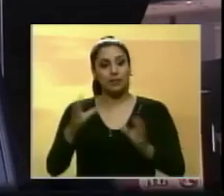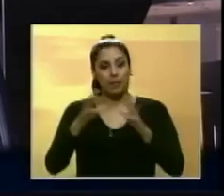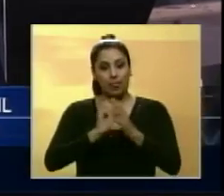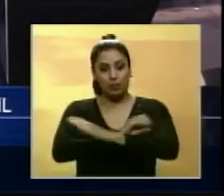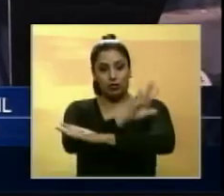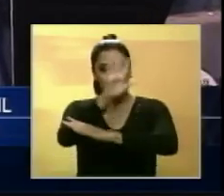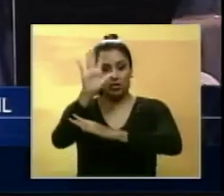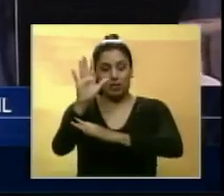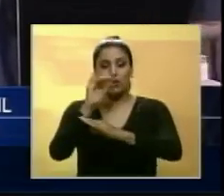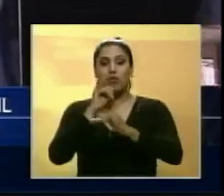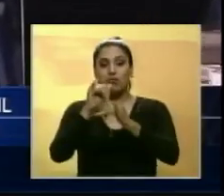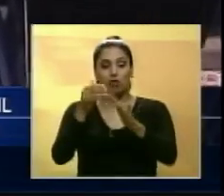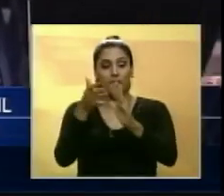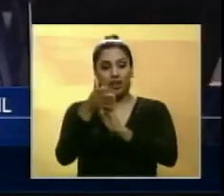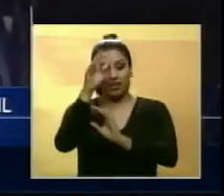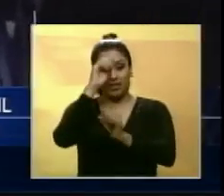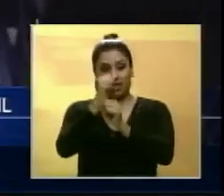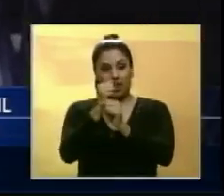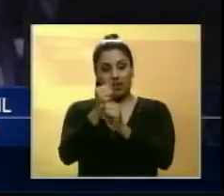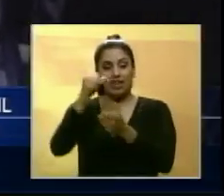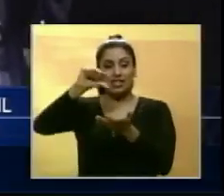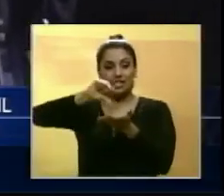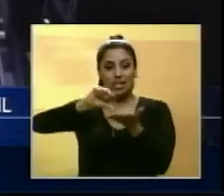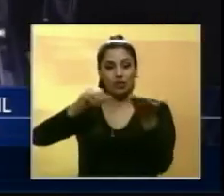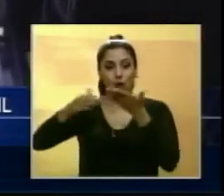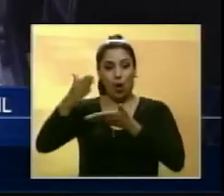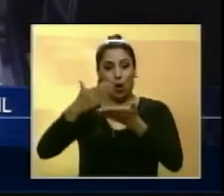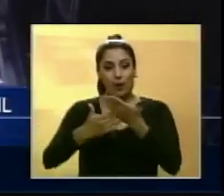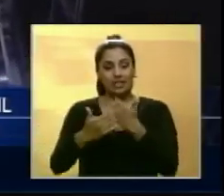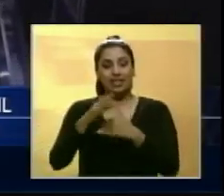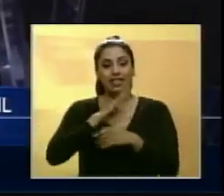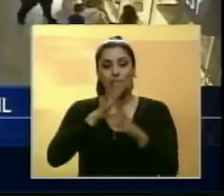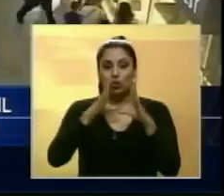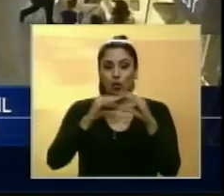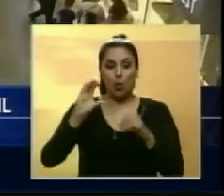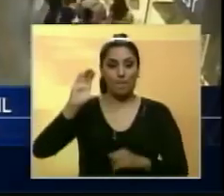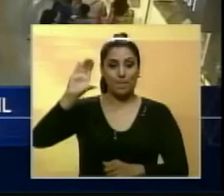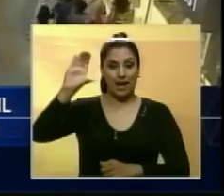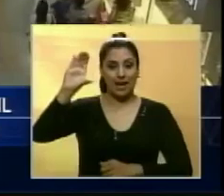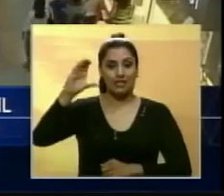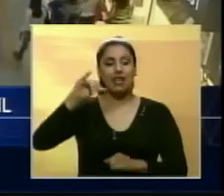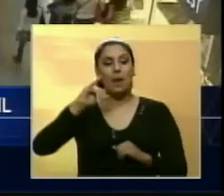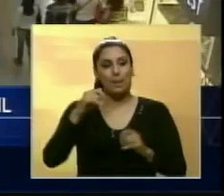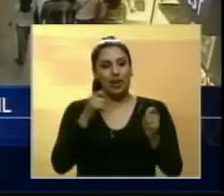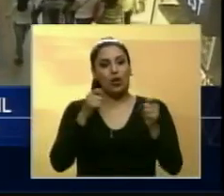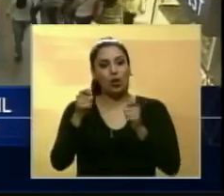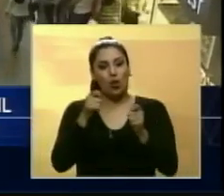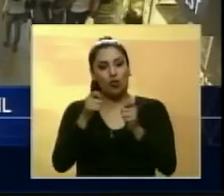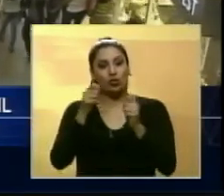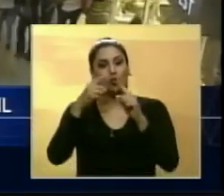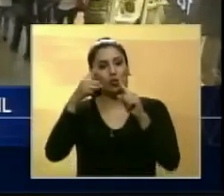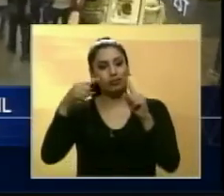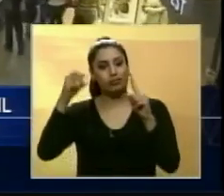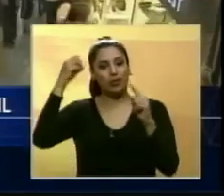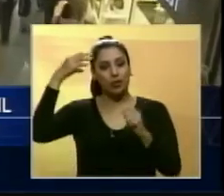Sambil anunció los nuevos horarios de funcionamiento de sus centros comerciales ubicados en todo el país para cumplir con las medidas de racionamiento eléctrico impuestas